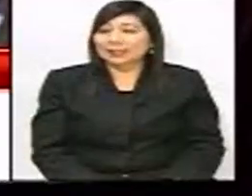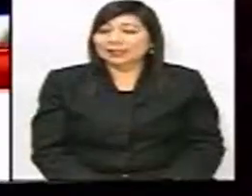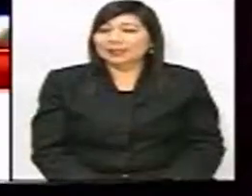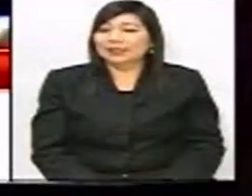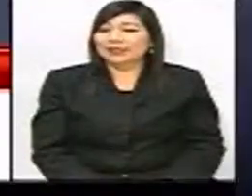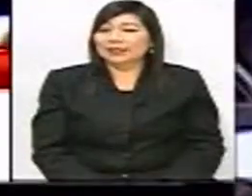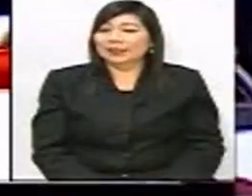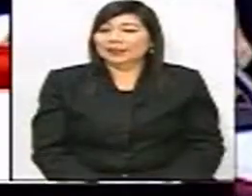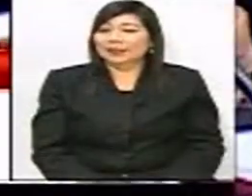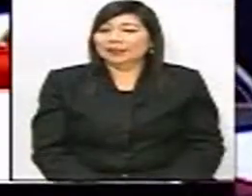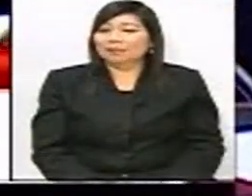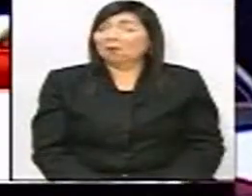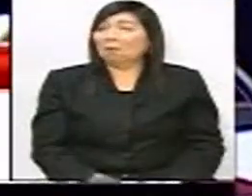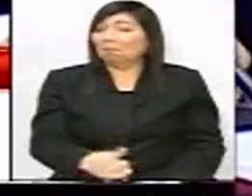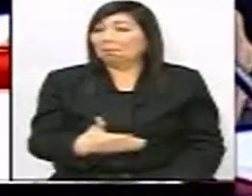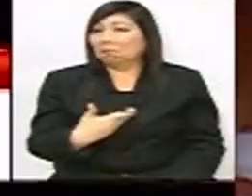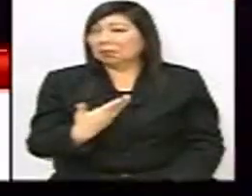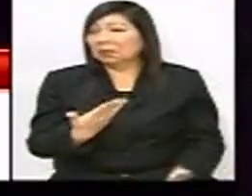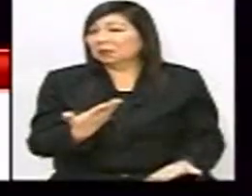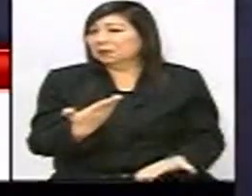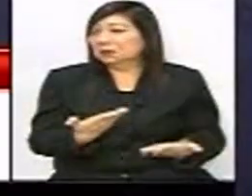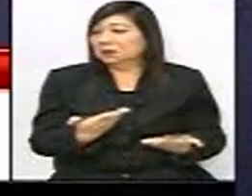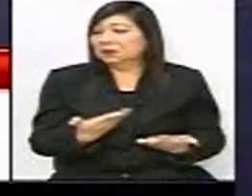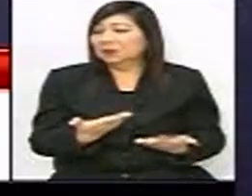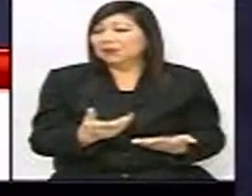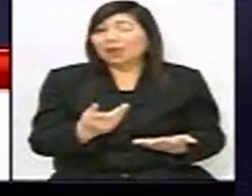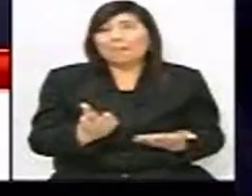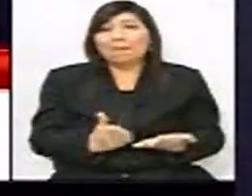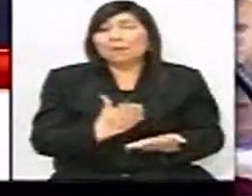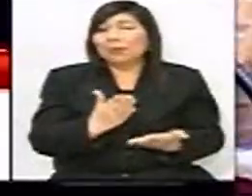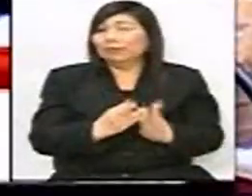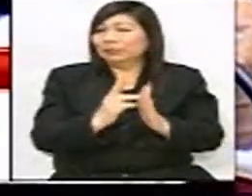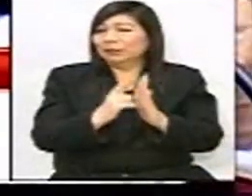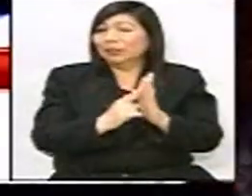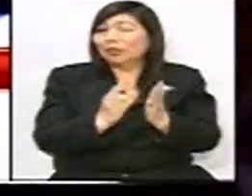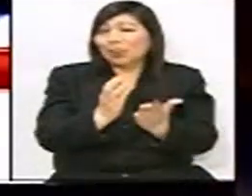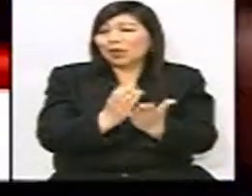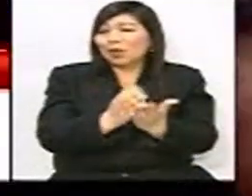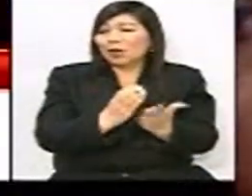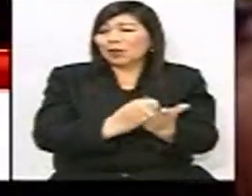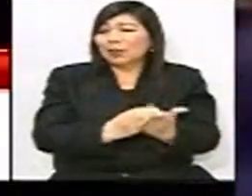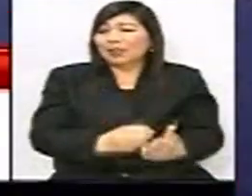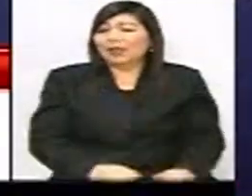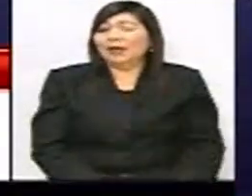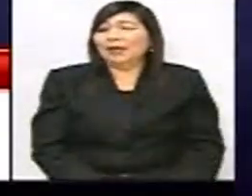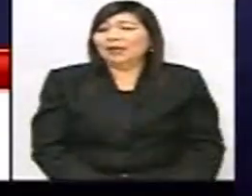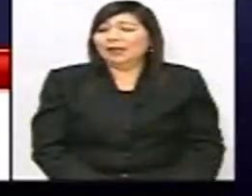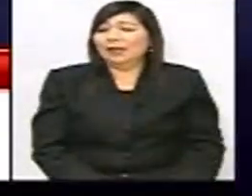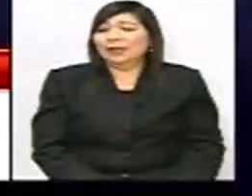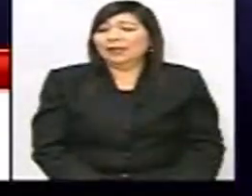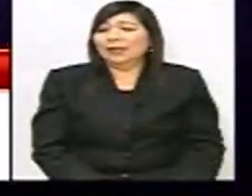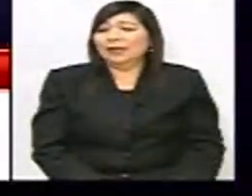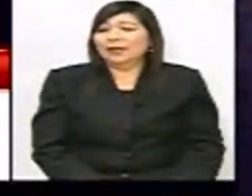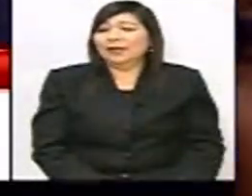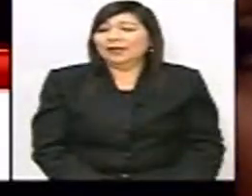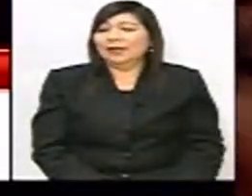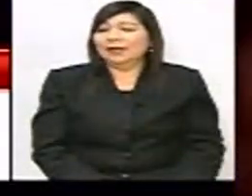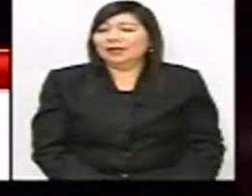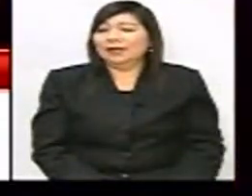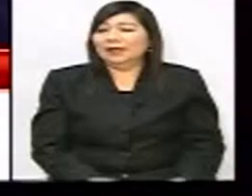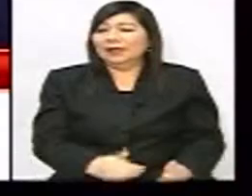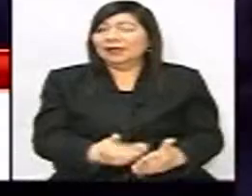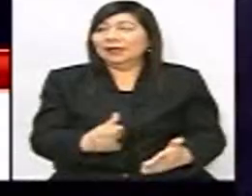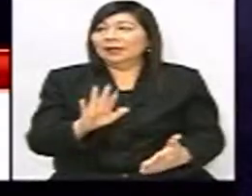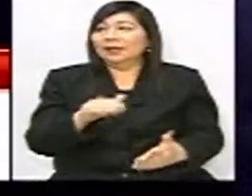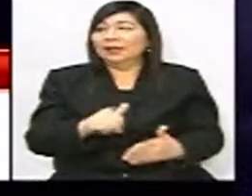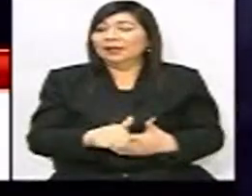el contrato, eso podría ser de repente la causal de la resolución del contrato. Y podría